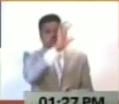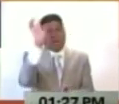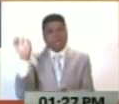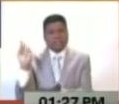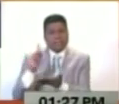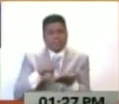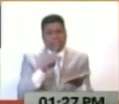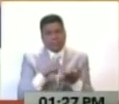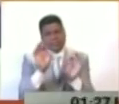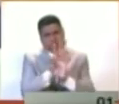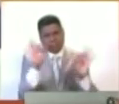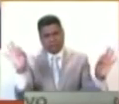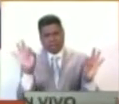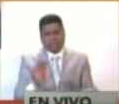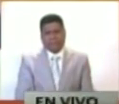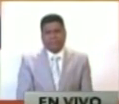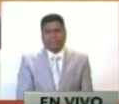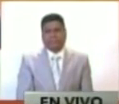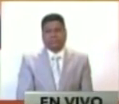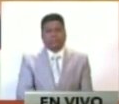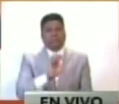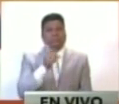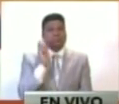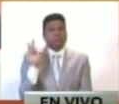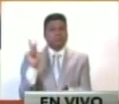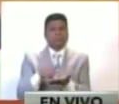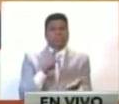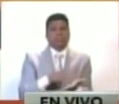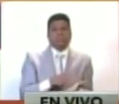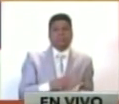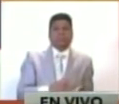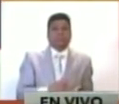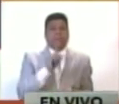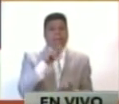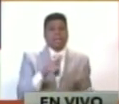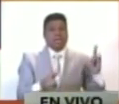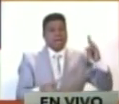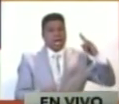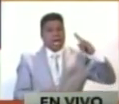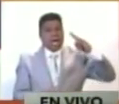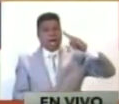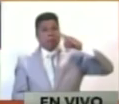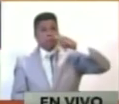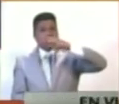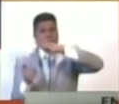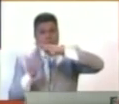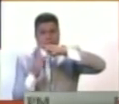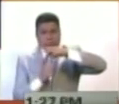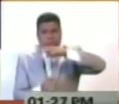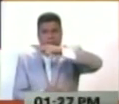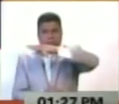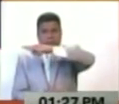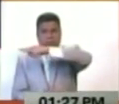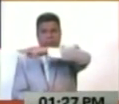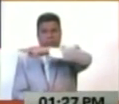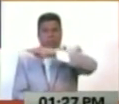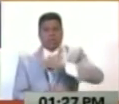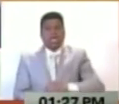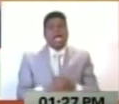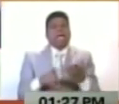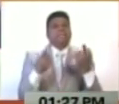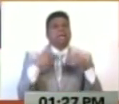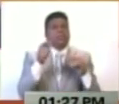también, faltó otro participante, que fue el avión intruso de los Estados Unidos que violó nuestro espacio aéreo para